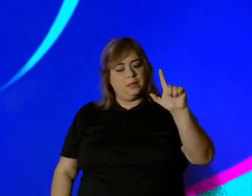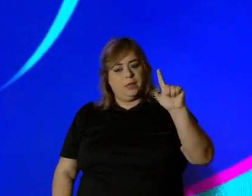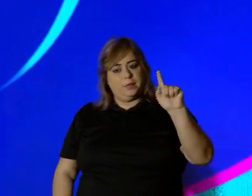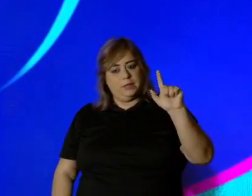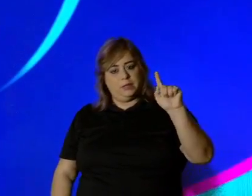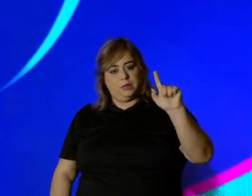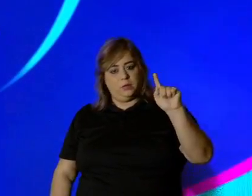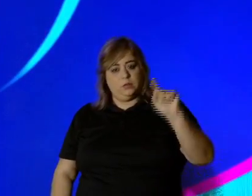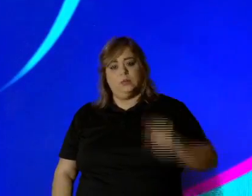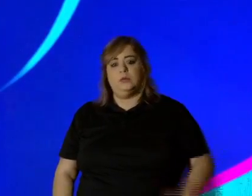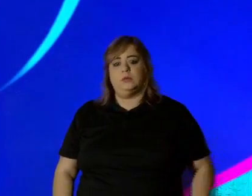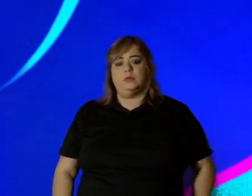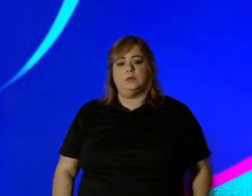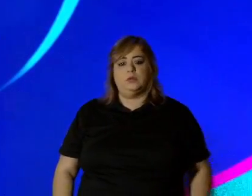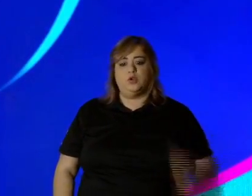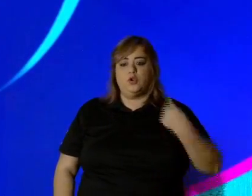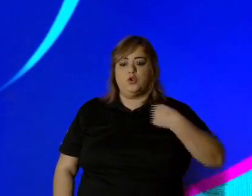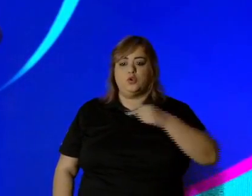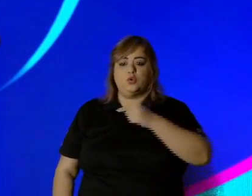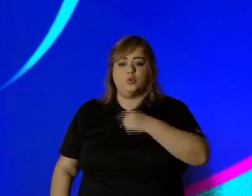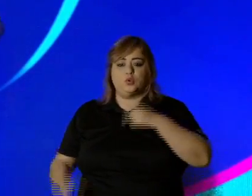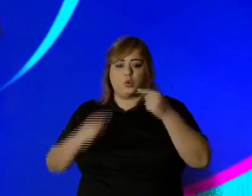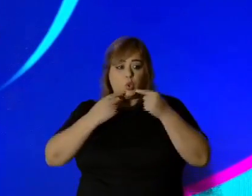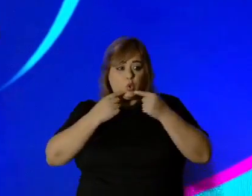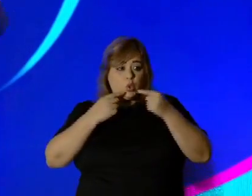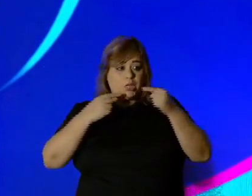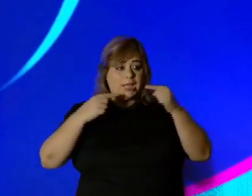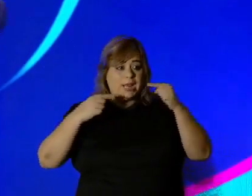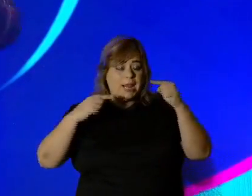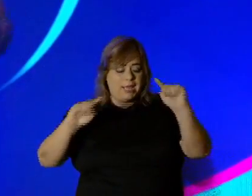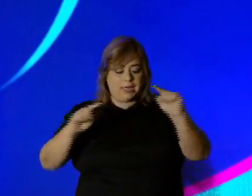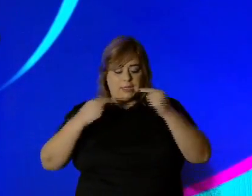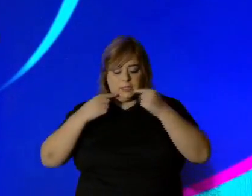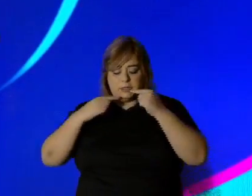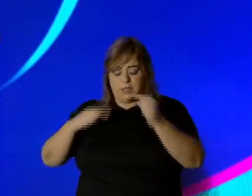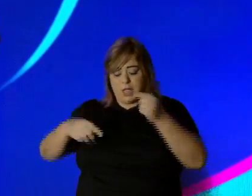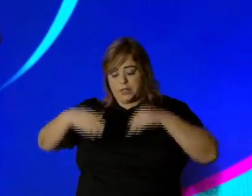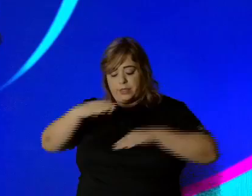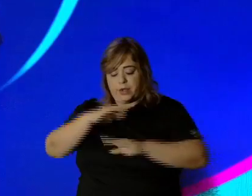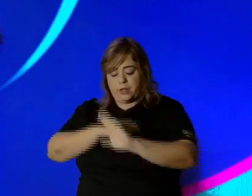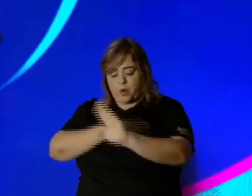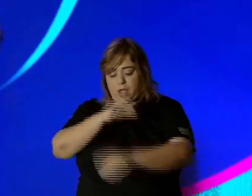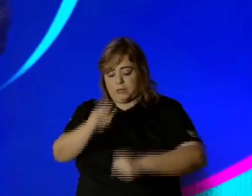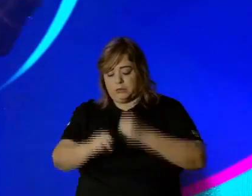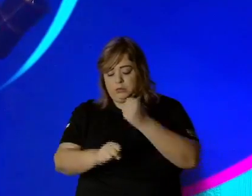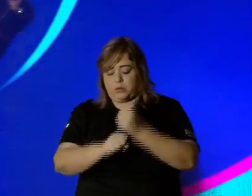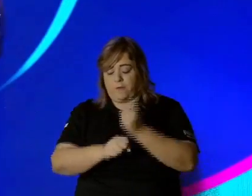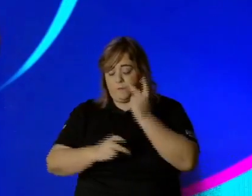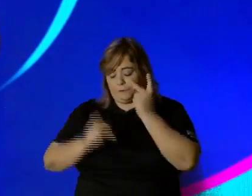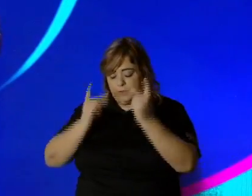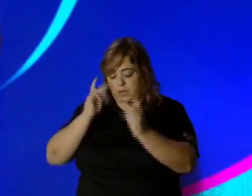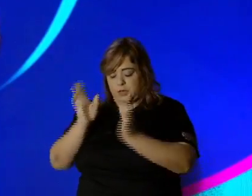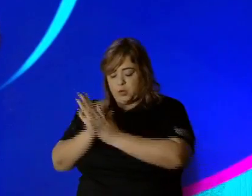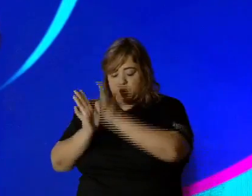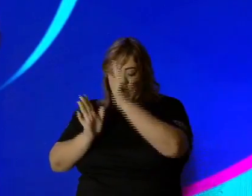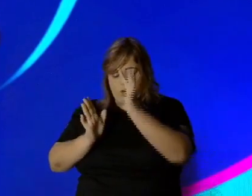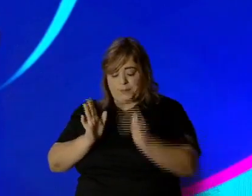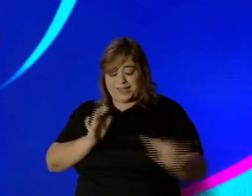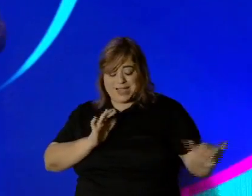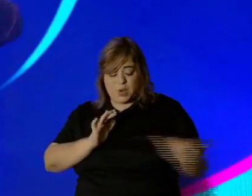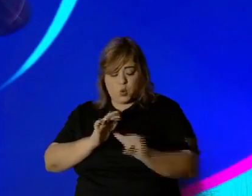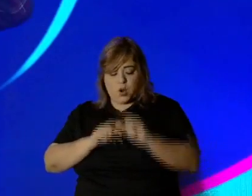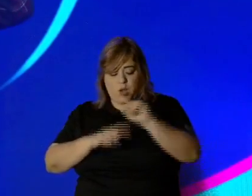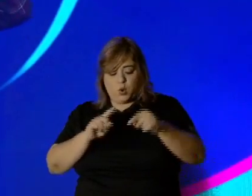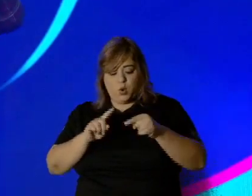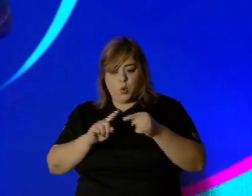2021, hemos declarado que hemos entrado en el año de la gloria tuya. Cuando el pueblo salió de Egipto,